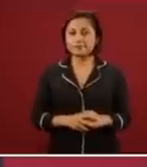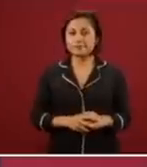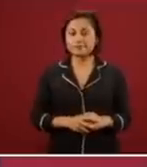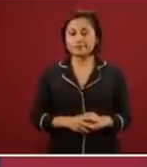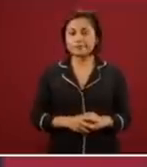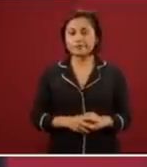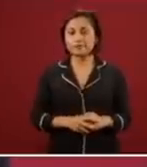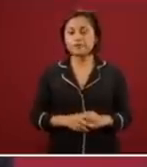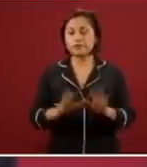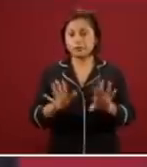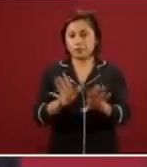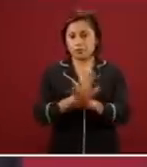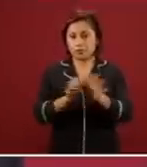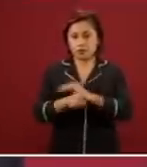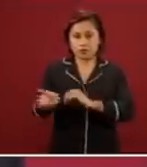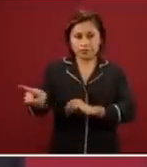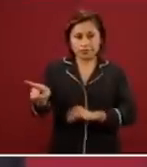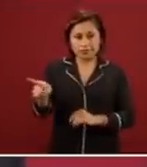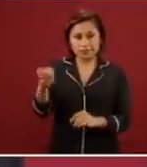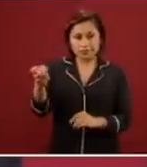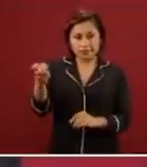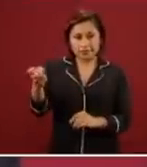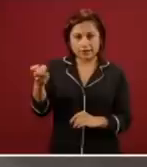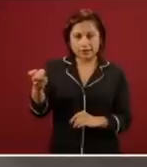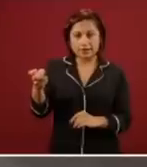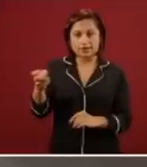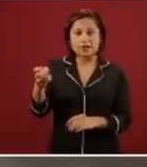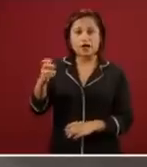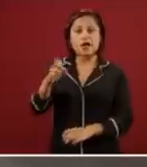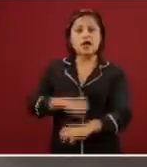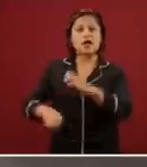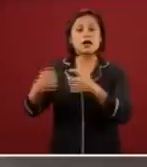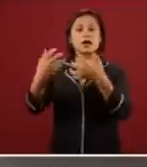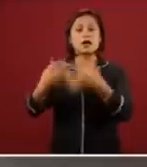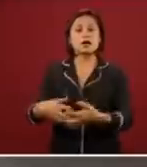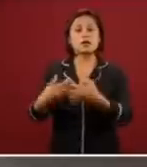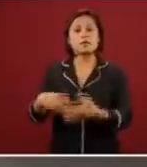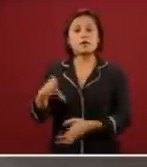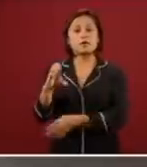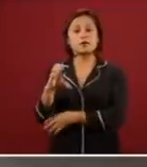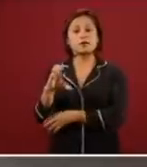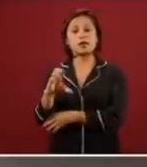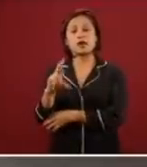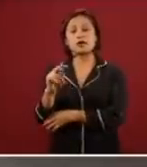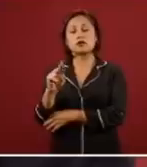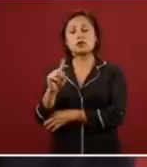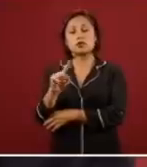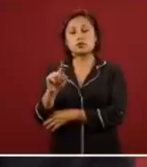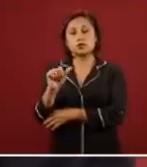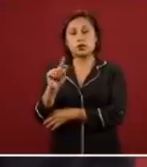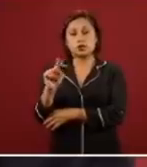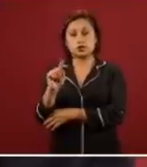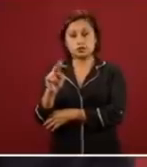como este caso de Cruz Azul, muchos otros casos.